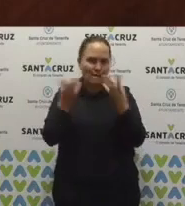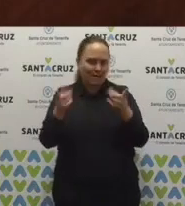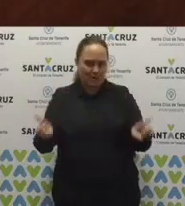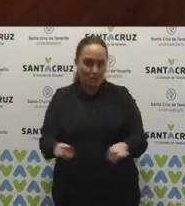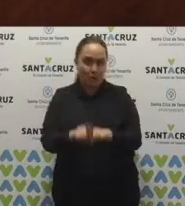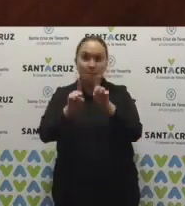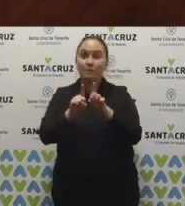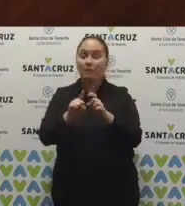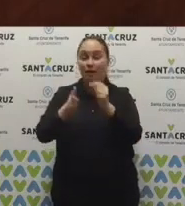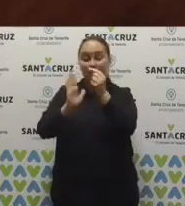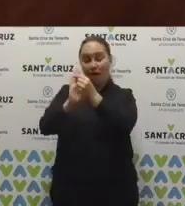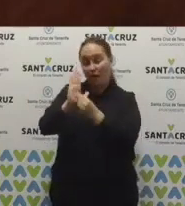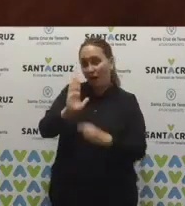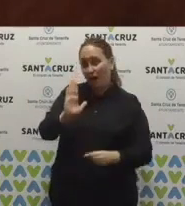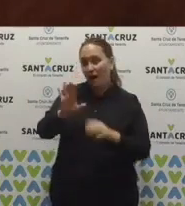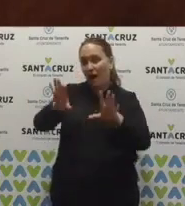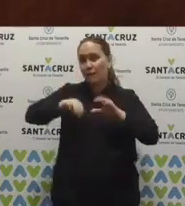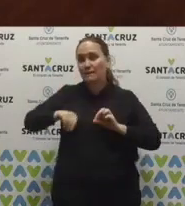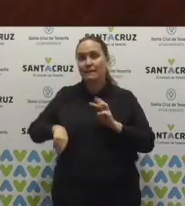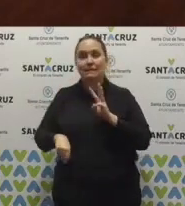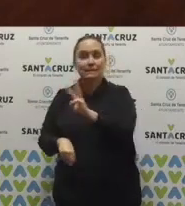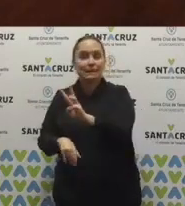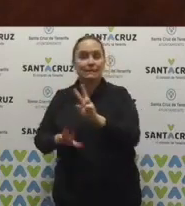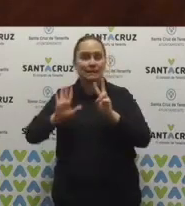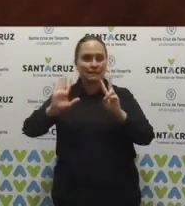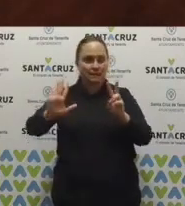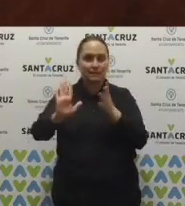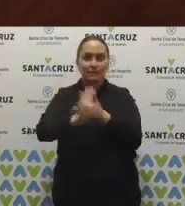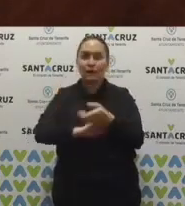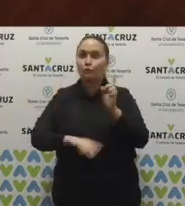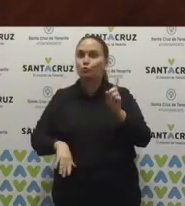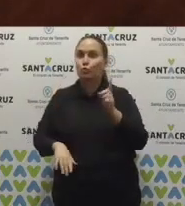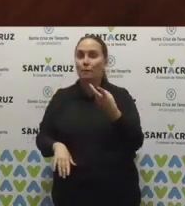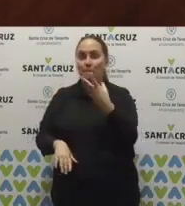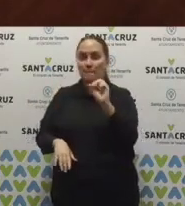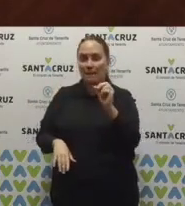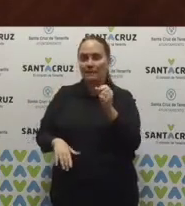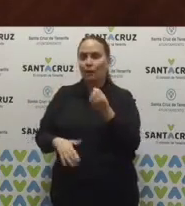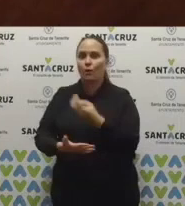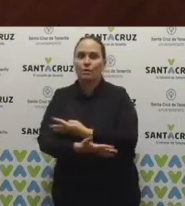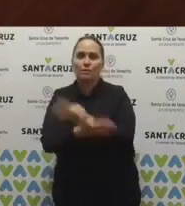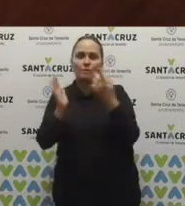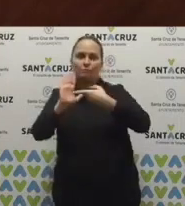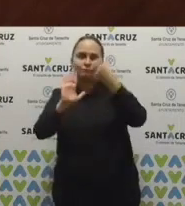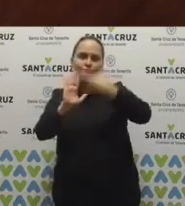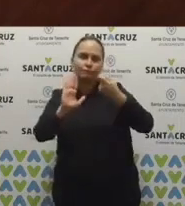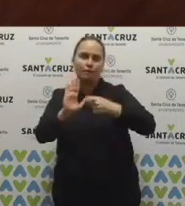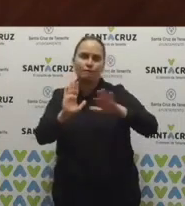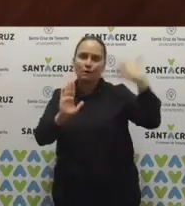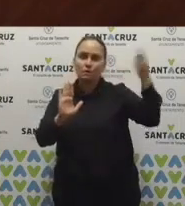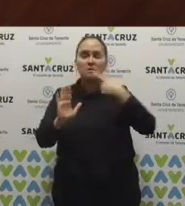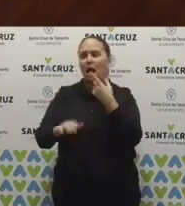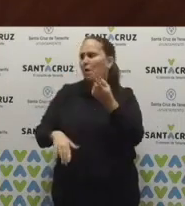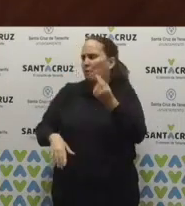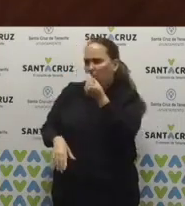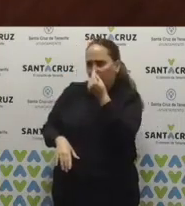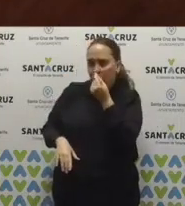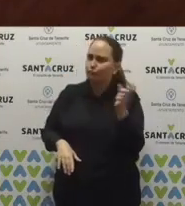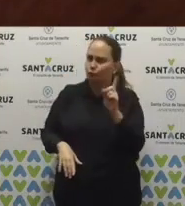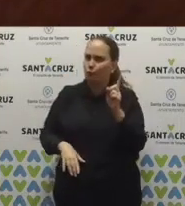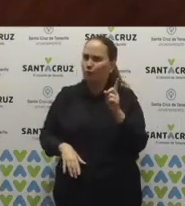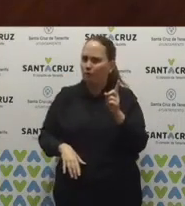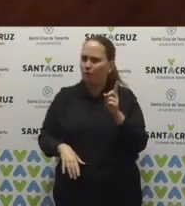37 se quedan 19 o 20 fuera usted dice bueno sólo son dos o tres no no son muchos más pero voy a empezar a relatar